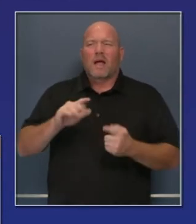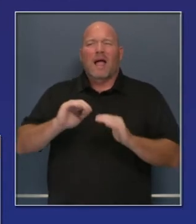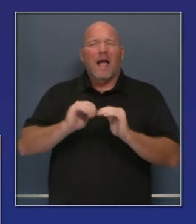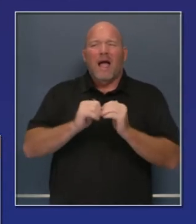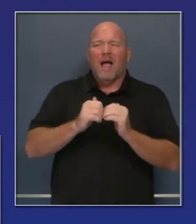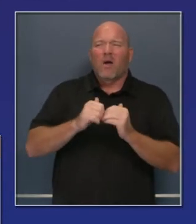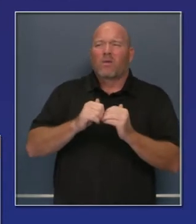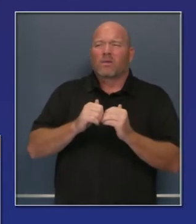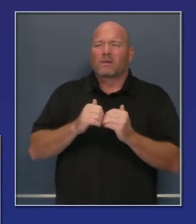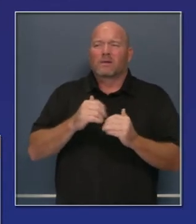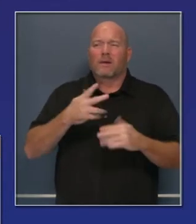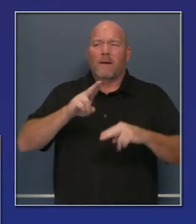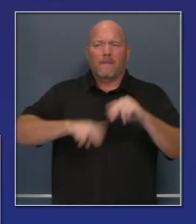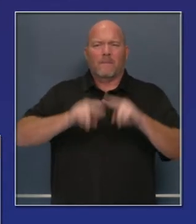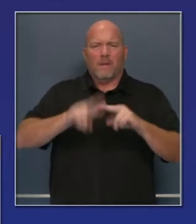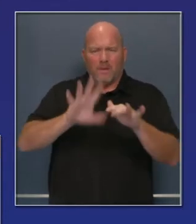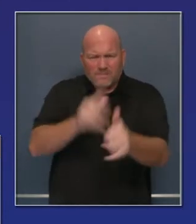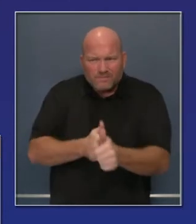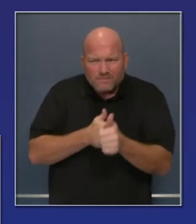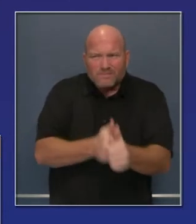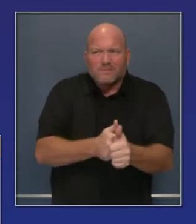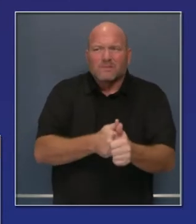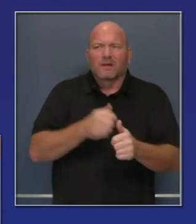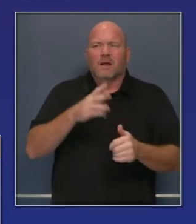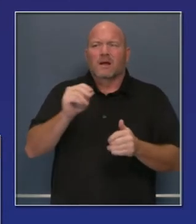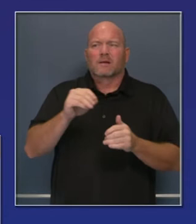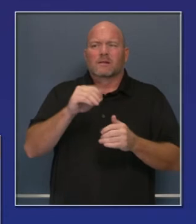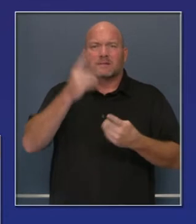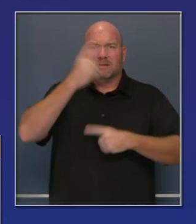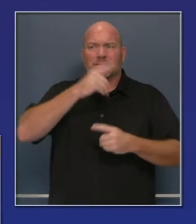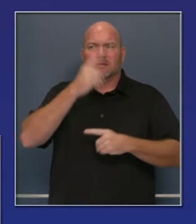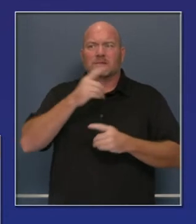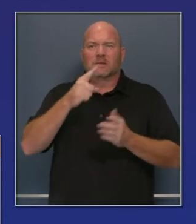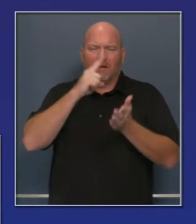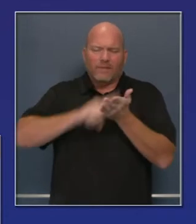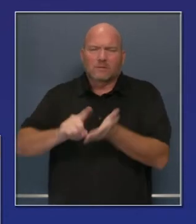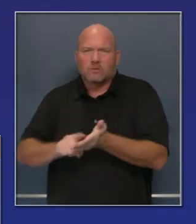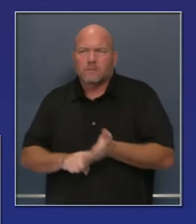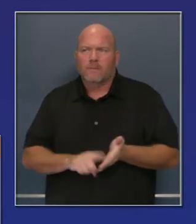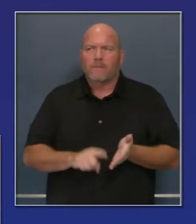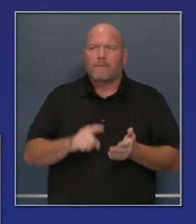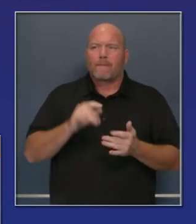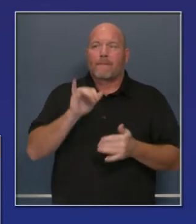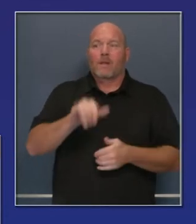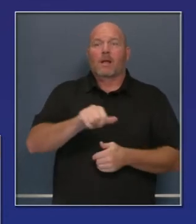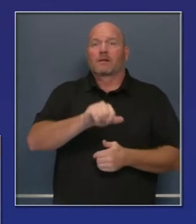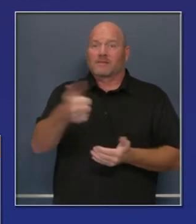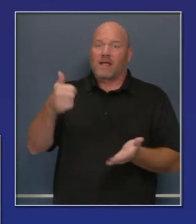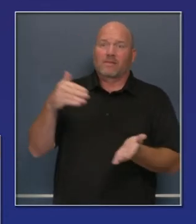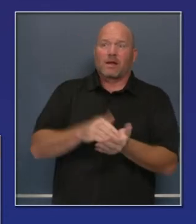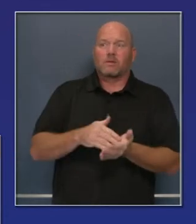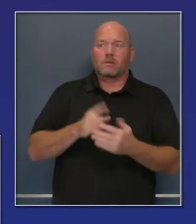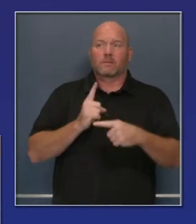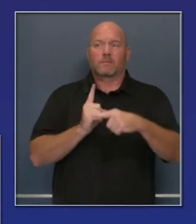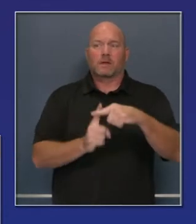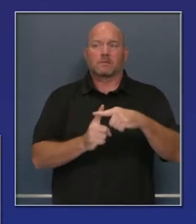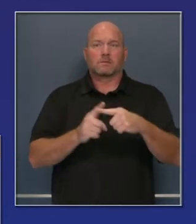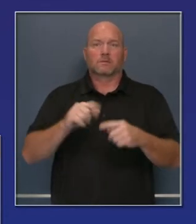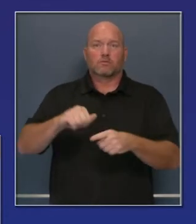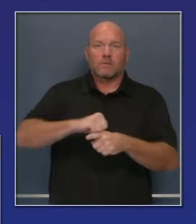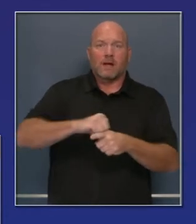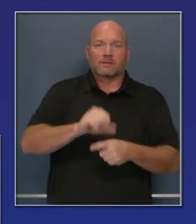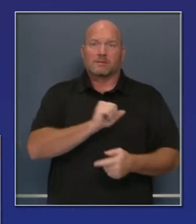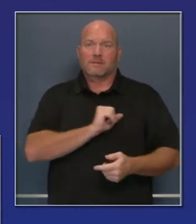de aumentar el número de infraestructura para rastreo de contactos. Lo hemos logrado con estos casi